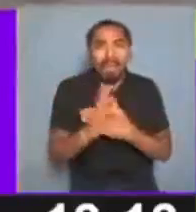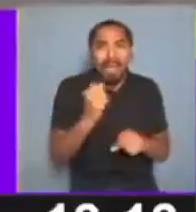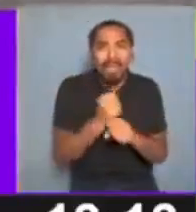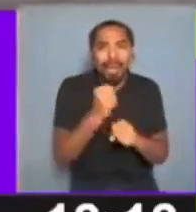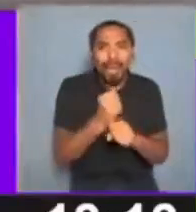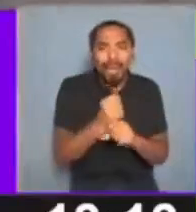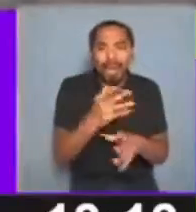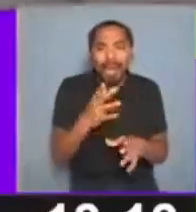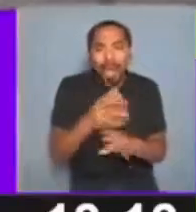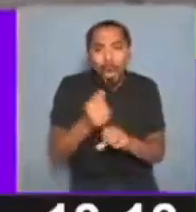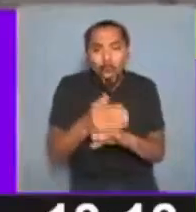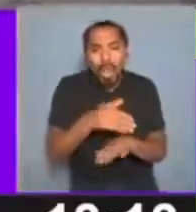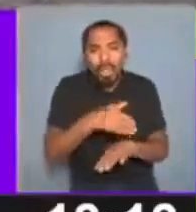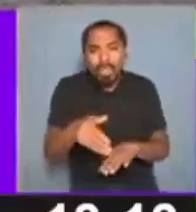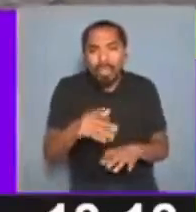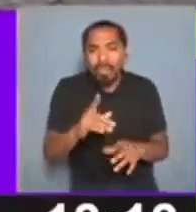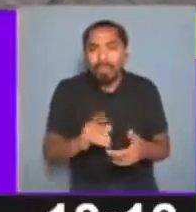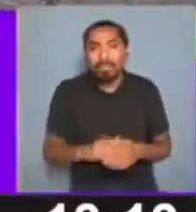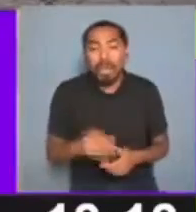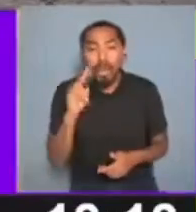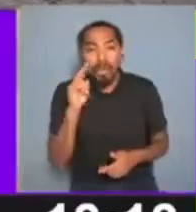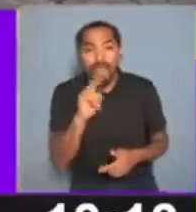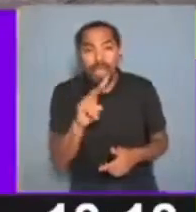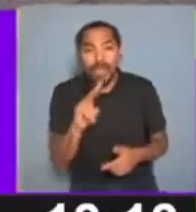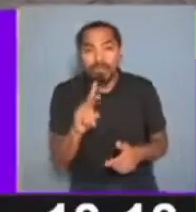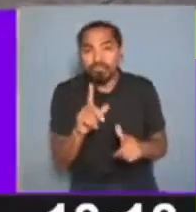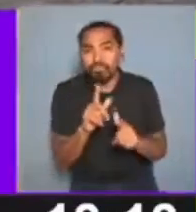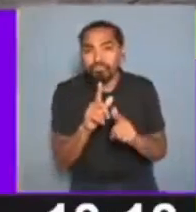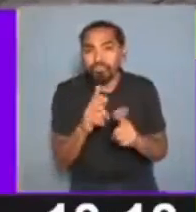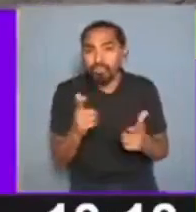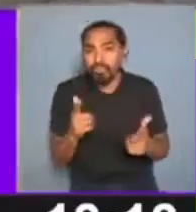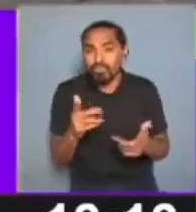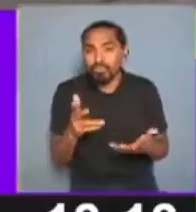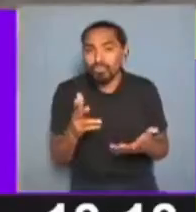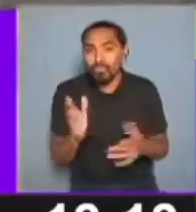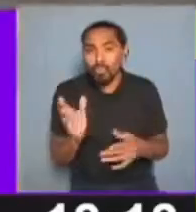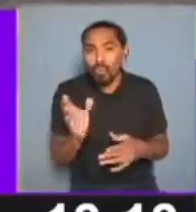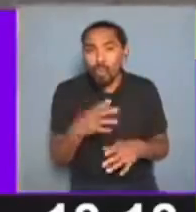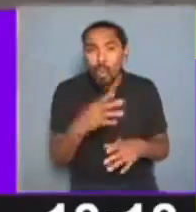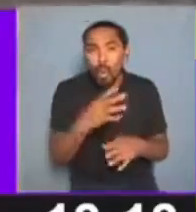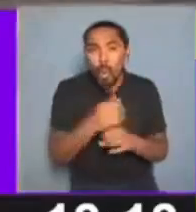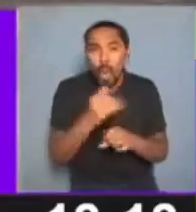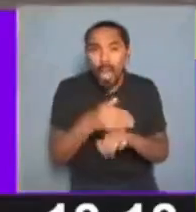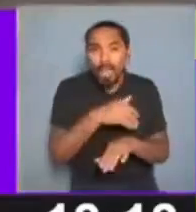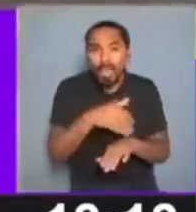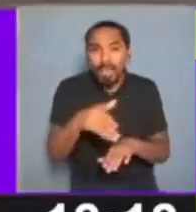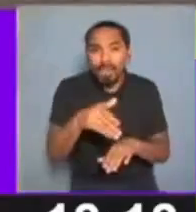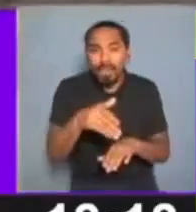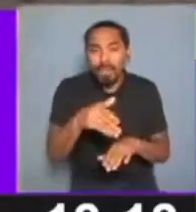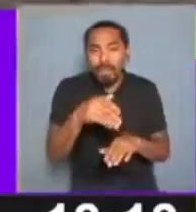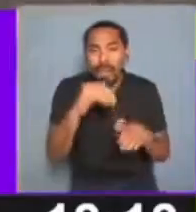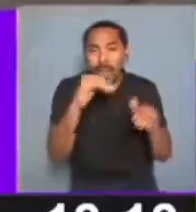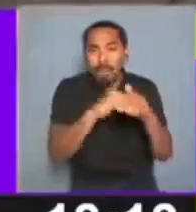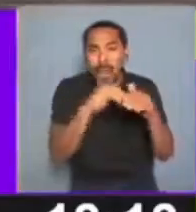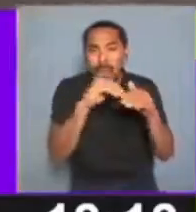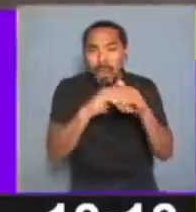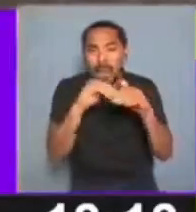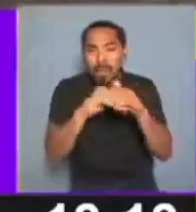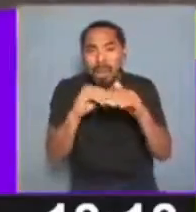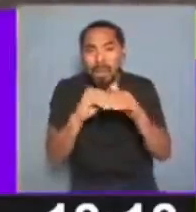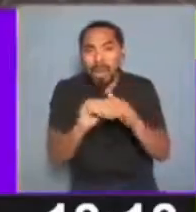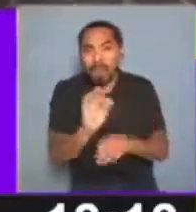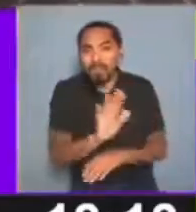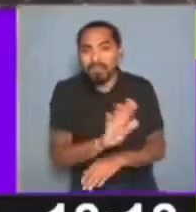unidades. Pero fíjate el panorama. En estos momentos, sí, todos los colectivos están estacionados y no